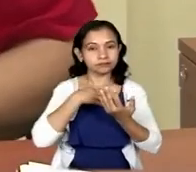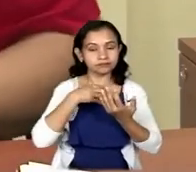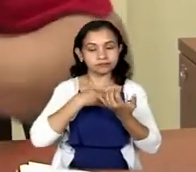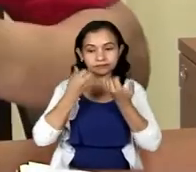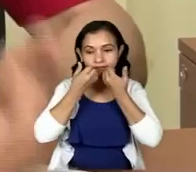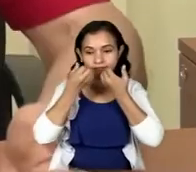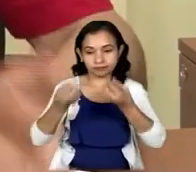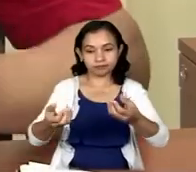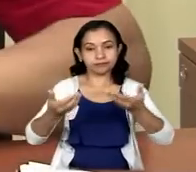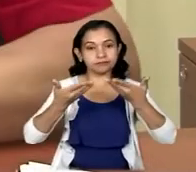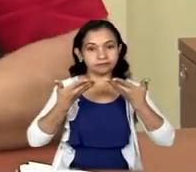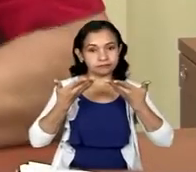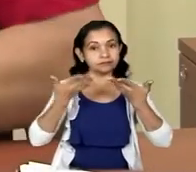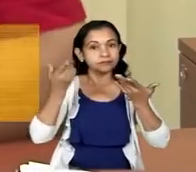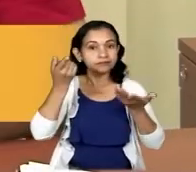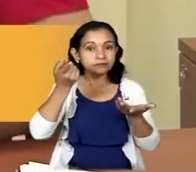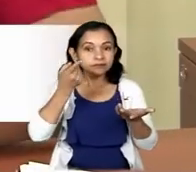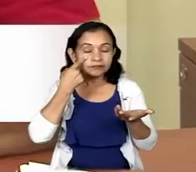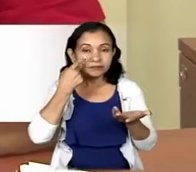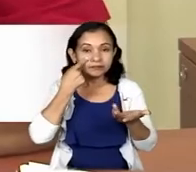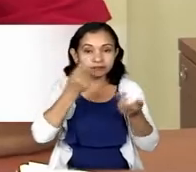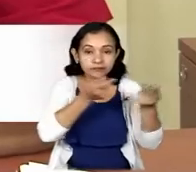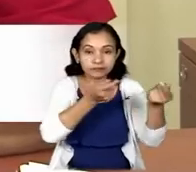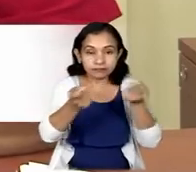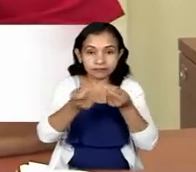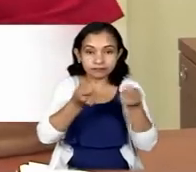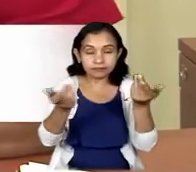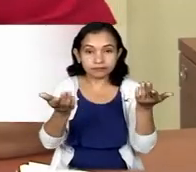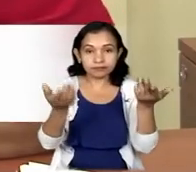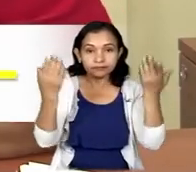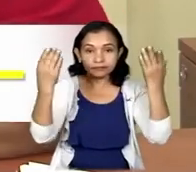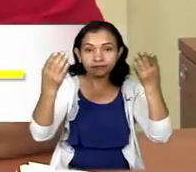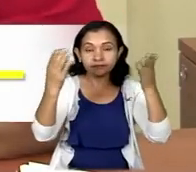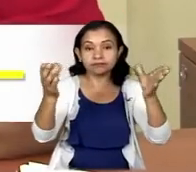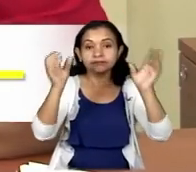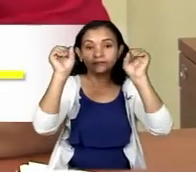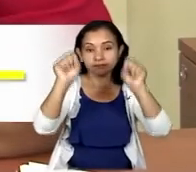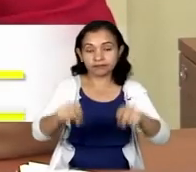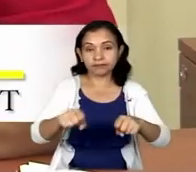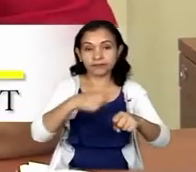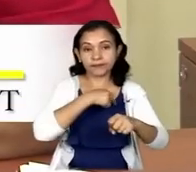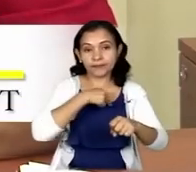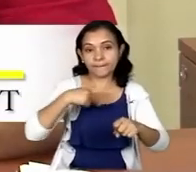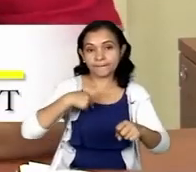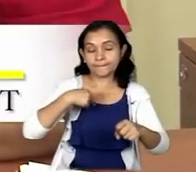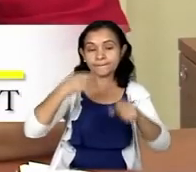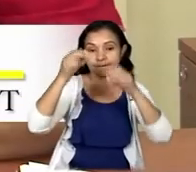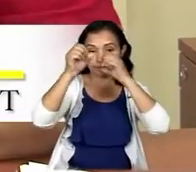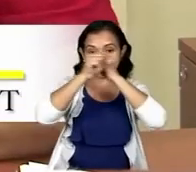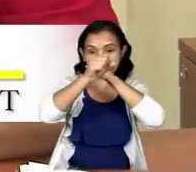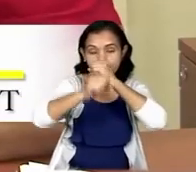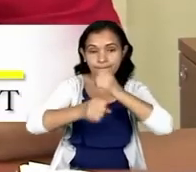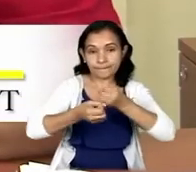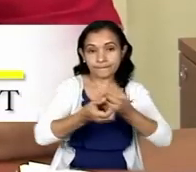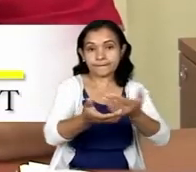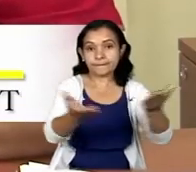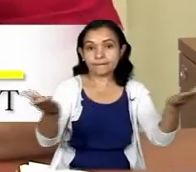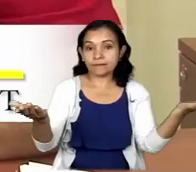informarnos, para tomar en cuenta y revisar las cosas, porque puede haber campañas desde